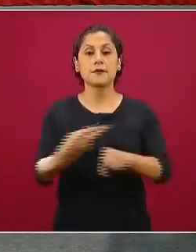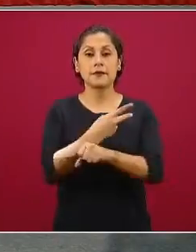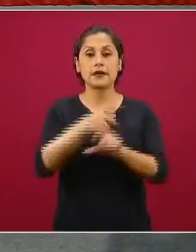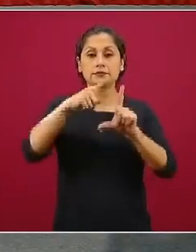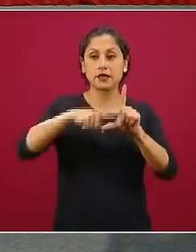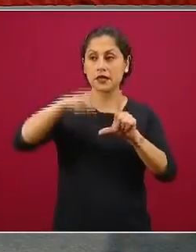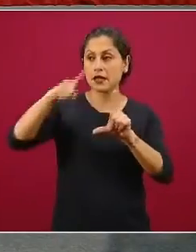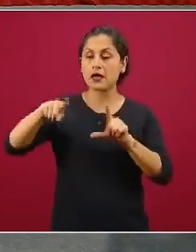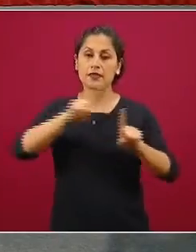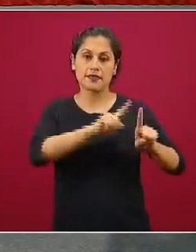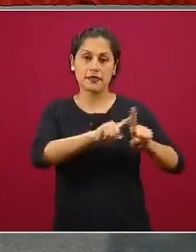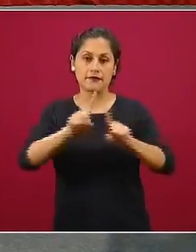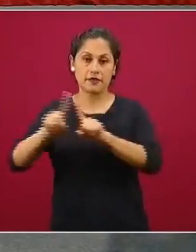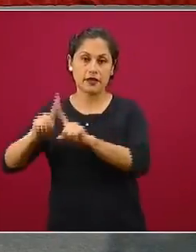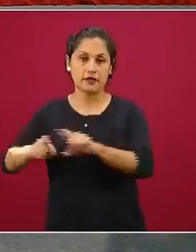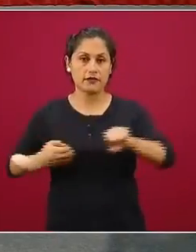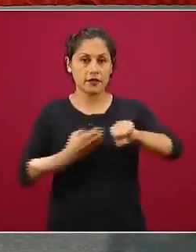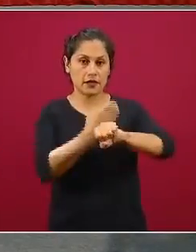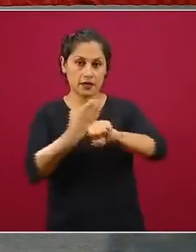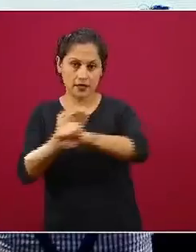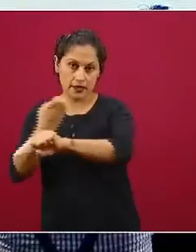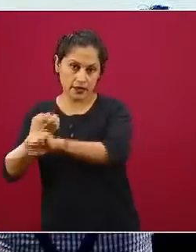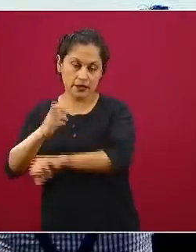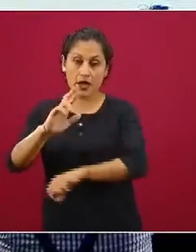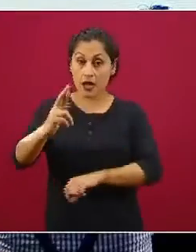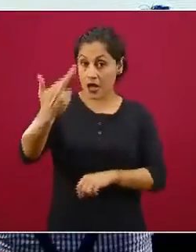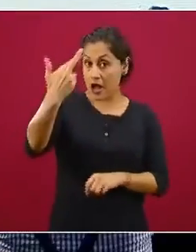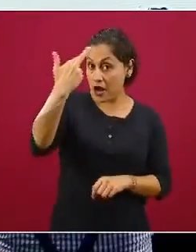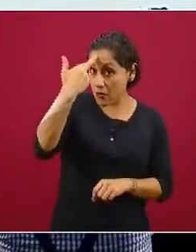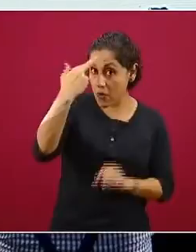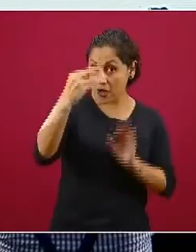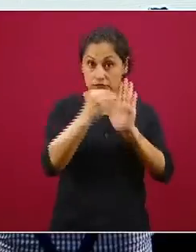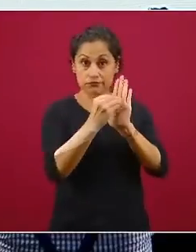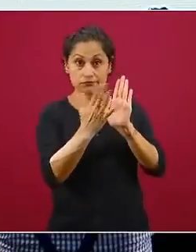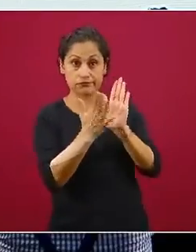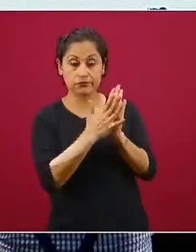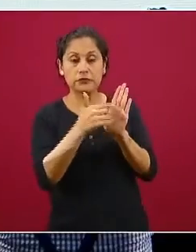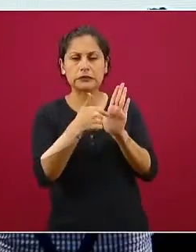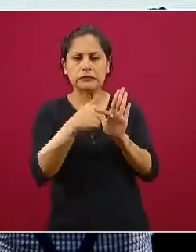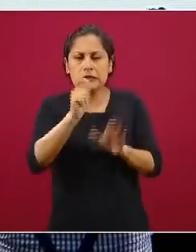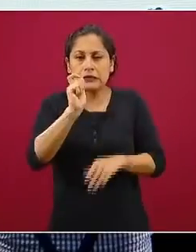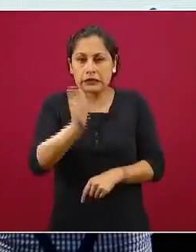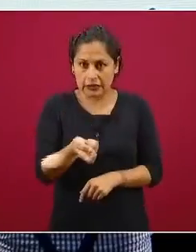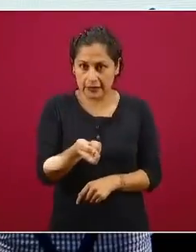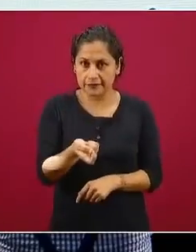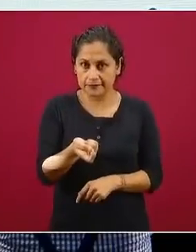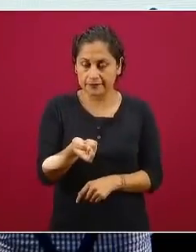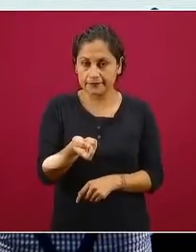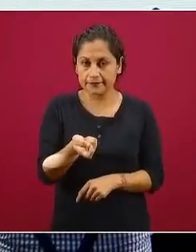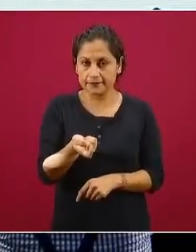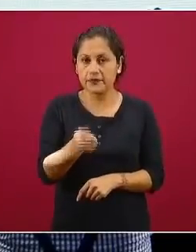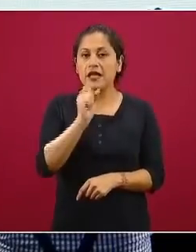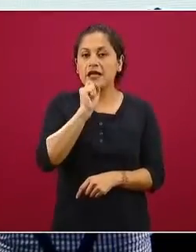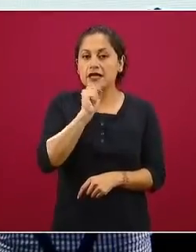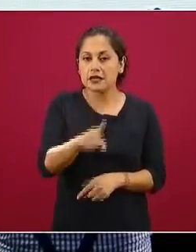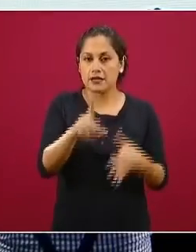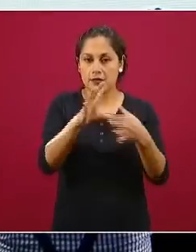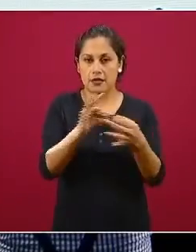curvas epidémicas, recordando cuáles son los elementos que se presentan aquí y comentando sobre el